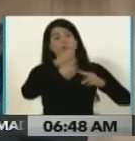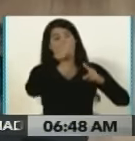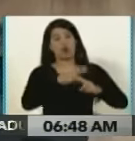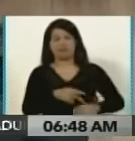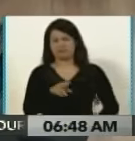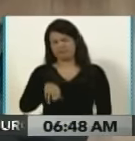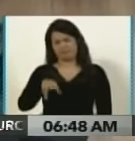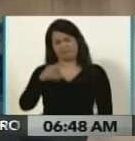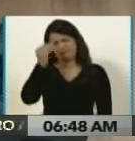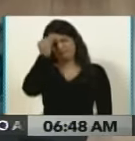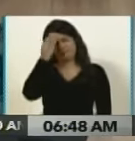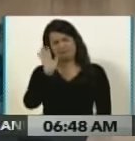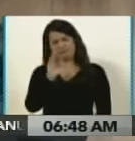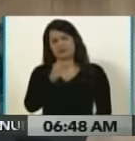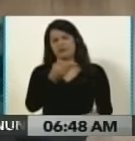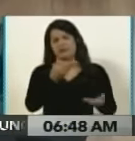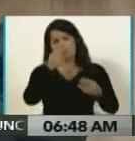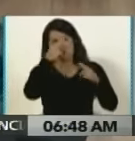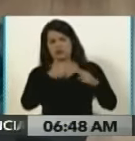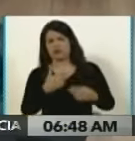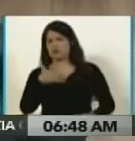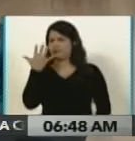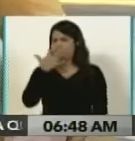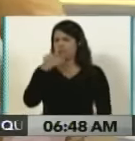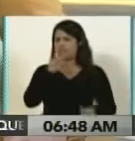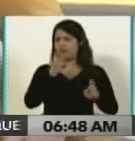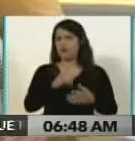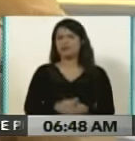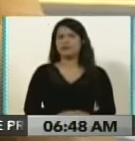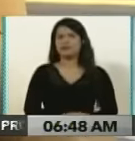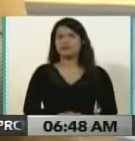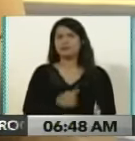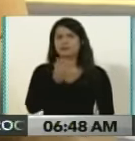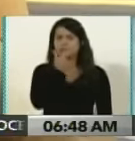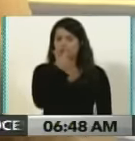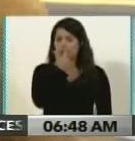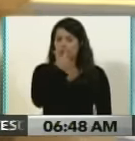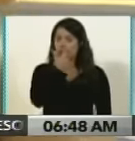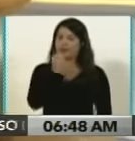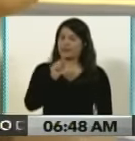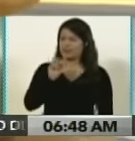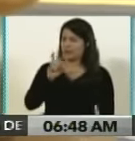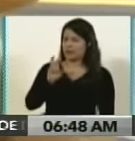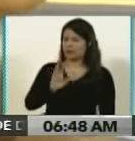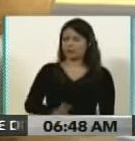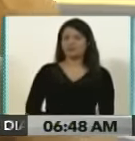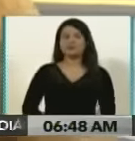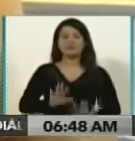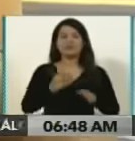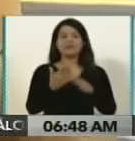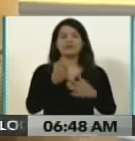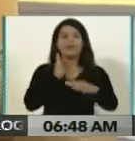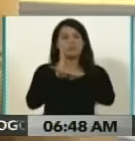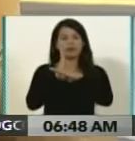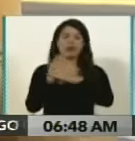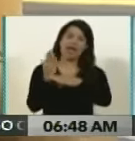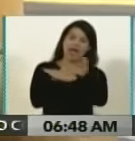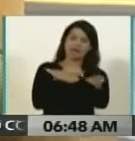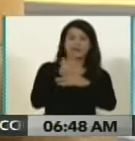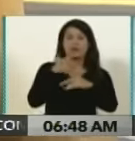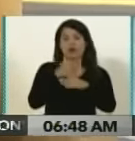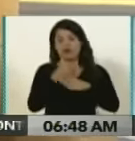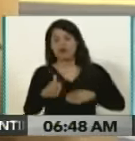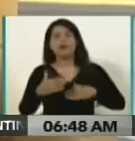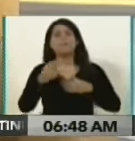pues hubiera sido sospechoso. Pues ha sido algo raro. Sí. Queremos hablar, Julio, y lo conversábamos antes de la pausa, ¿qué ocurrió después de ese 23 de